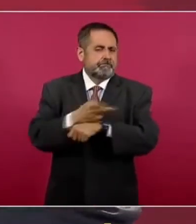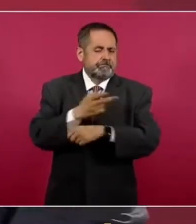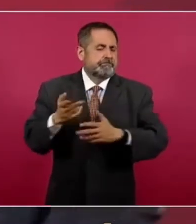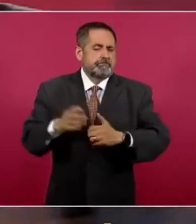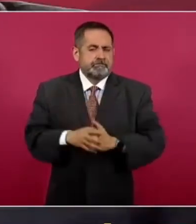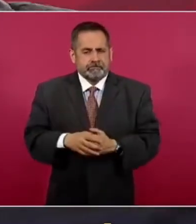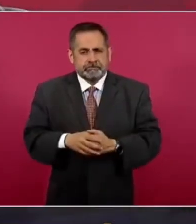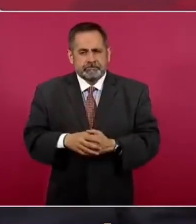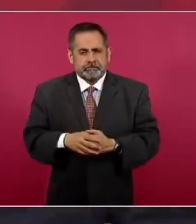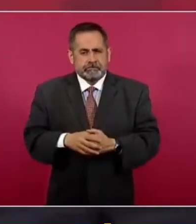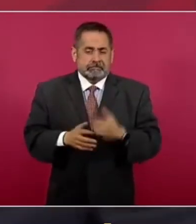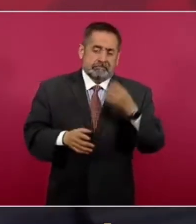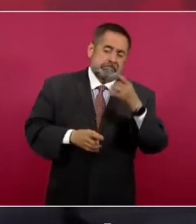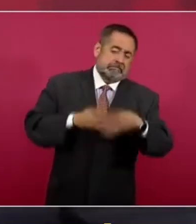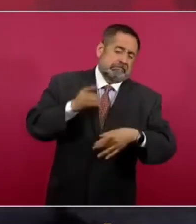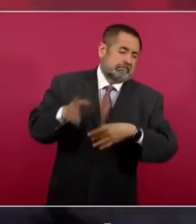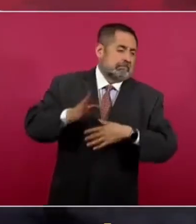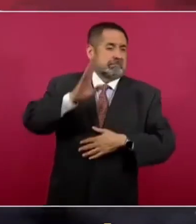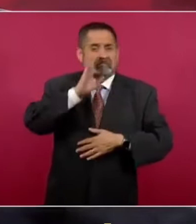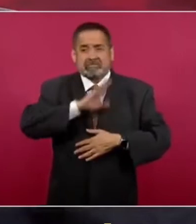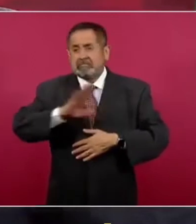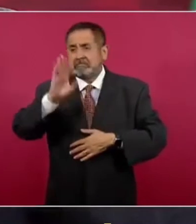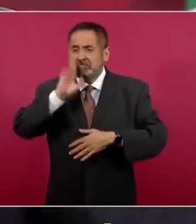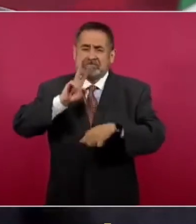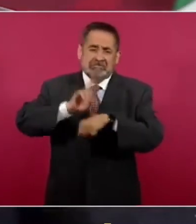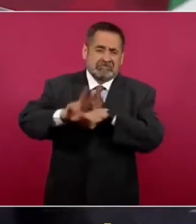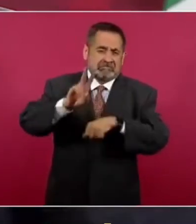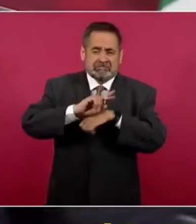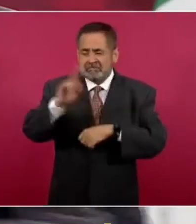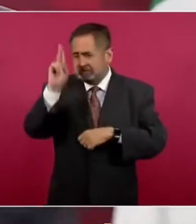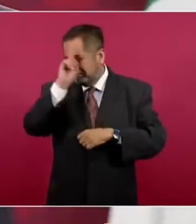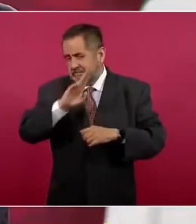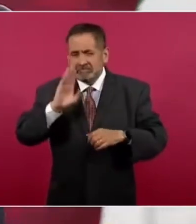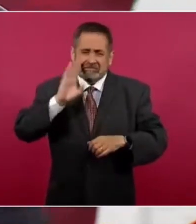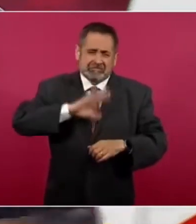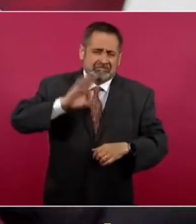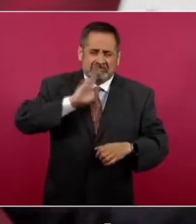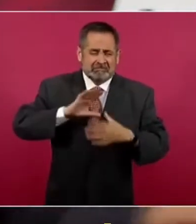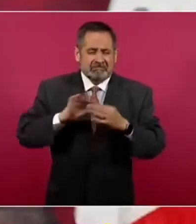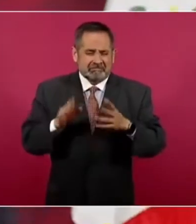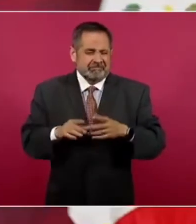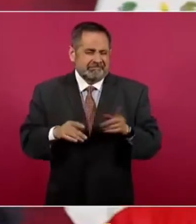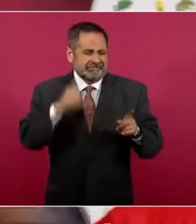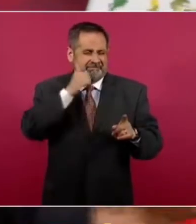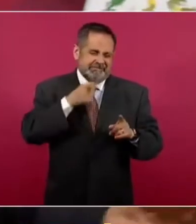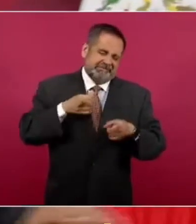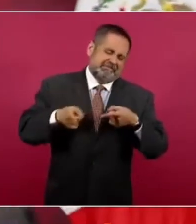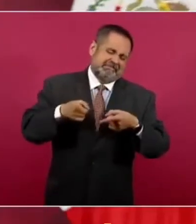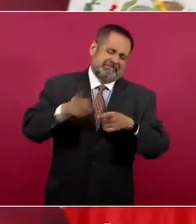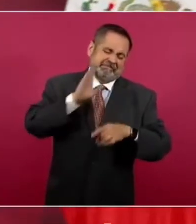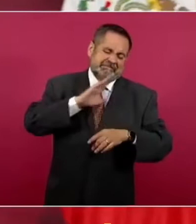Decían horrores de Venezuela. Lo peor, Venezuela.